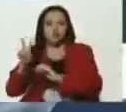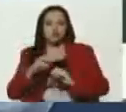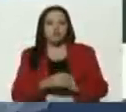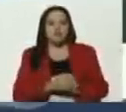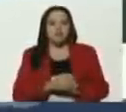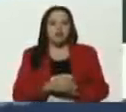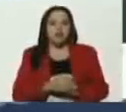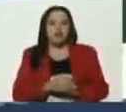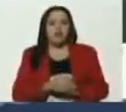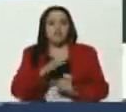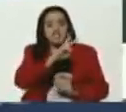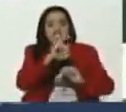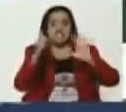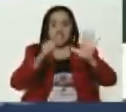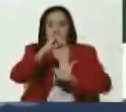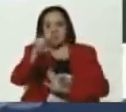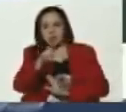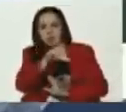de julio.